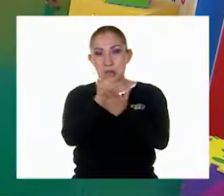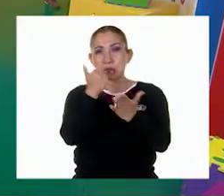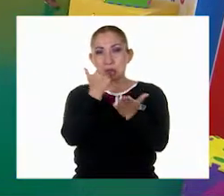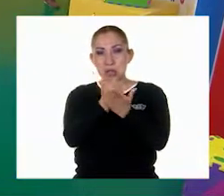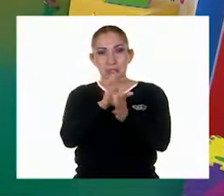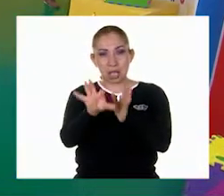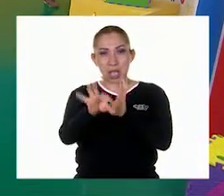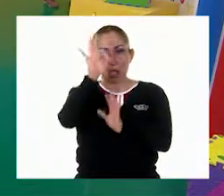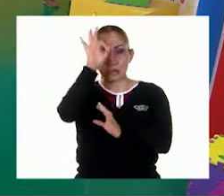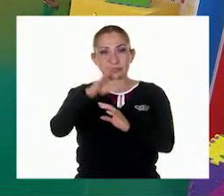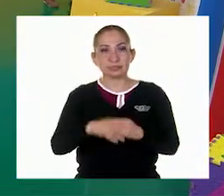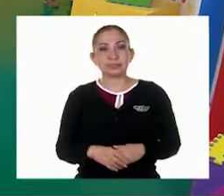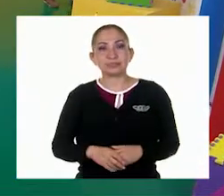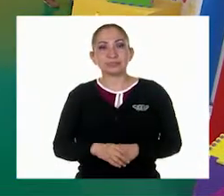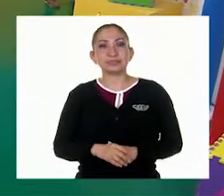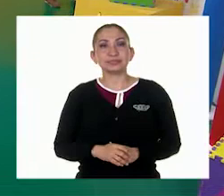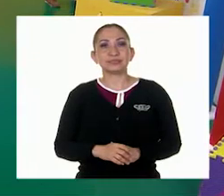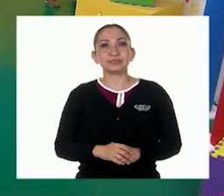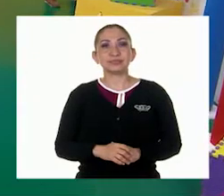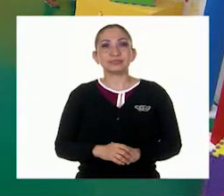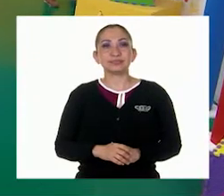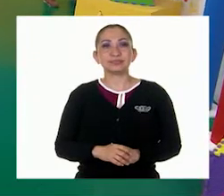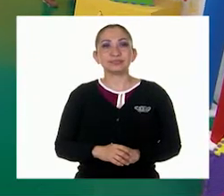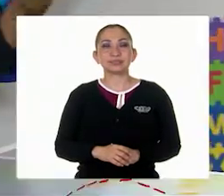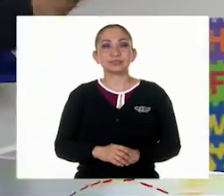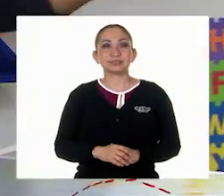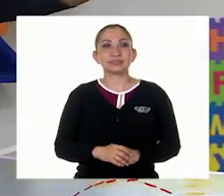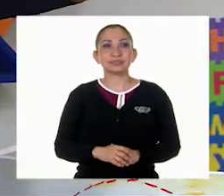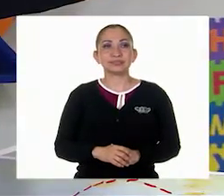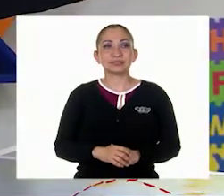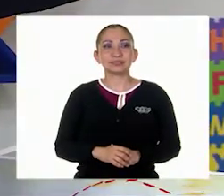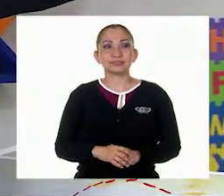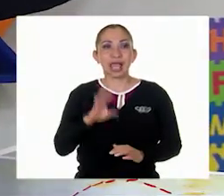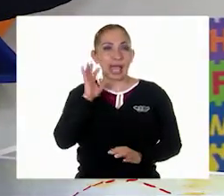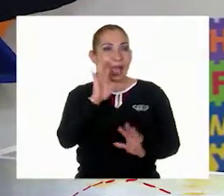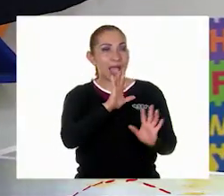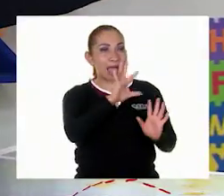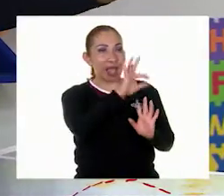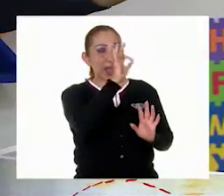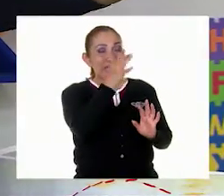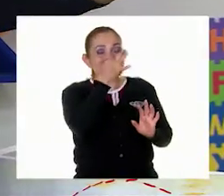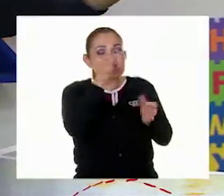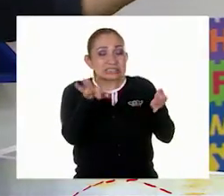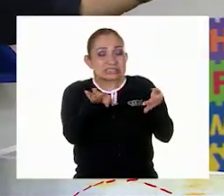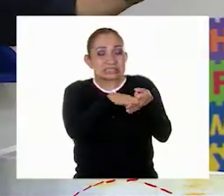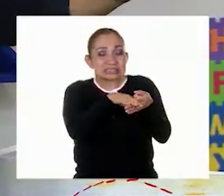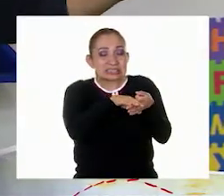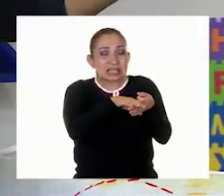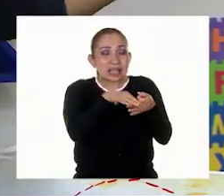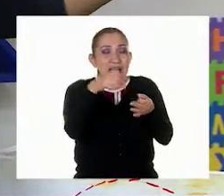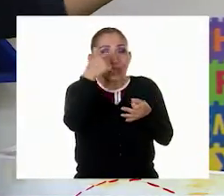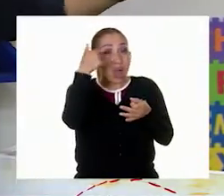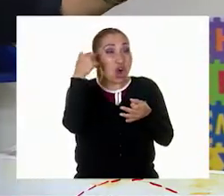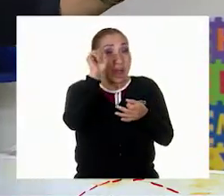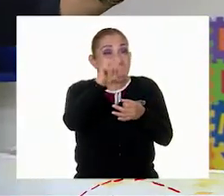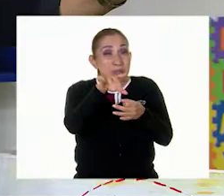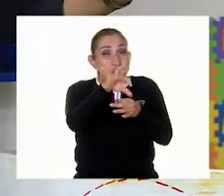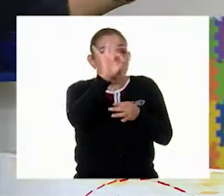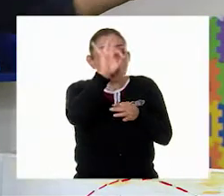Eric. A ver. A ver, reciclar. Aquí está, Eric. ¿Dónde está? Está muy cerca de la de Gloria.